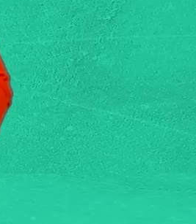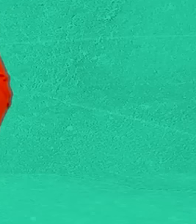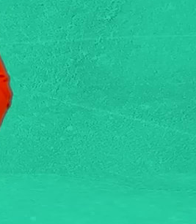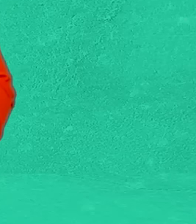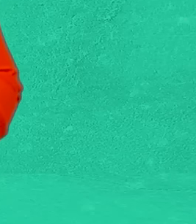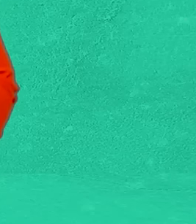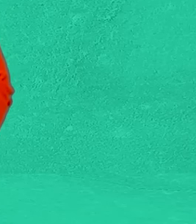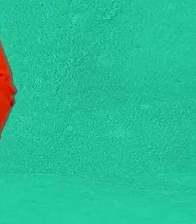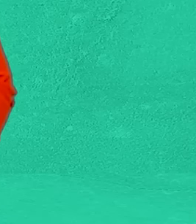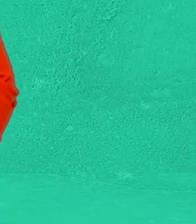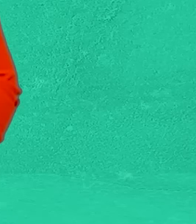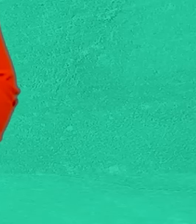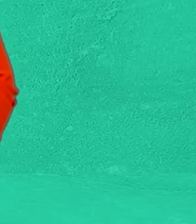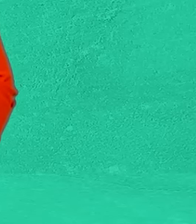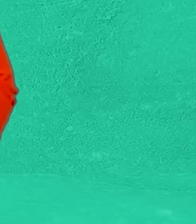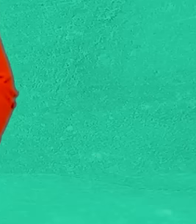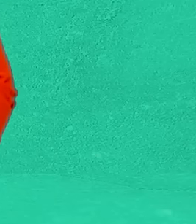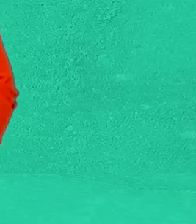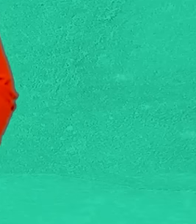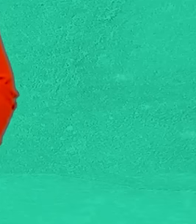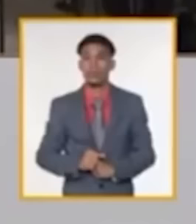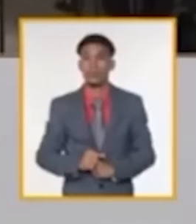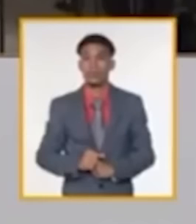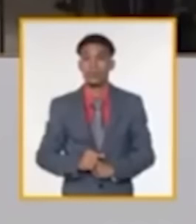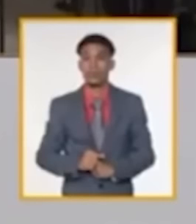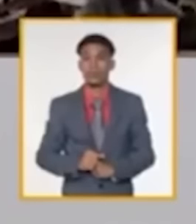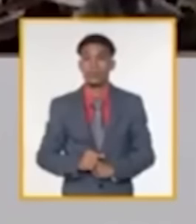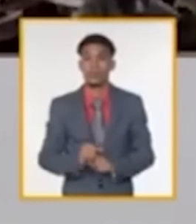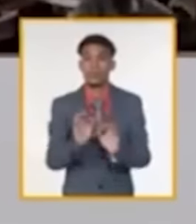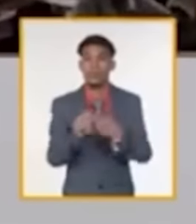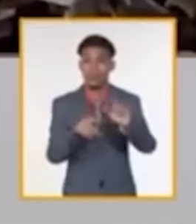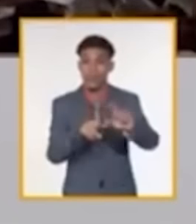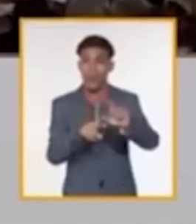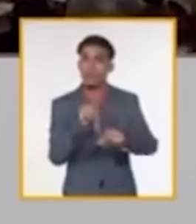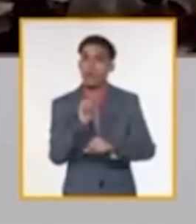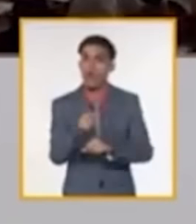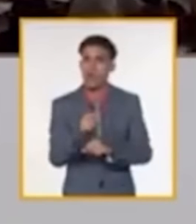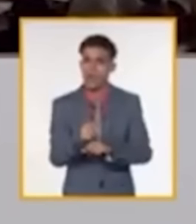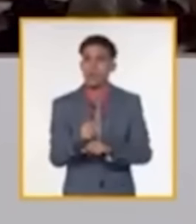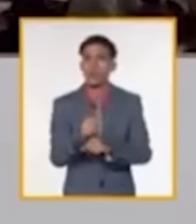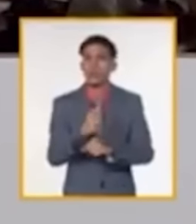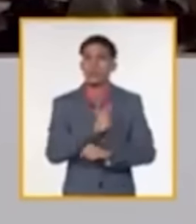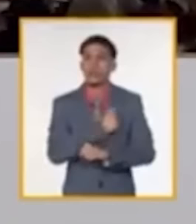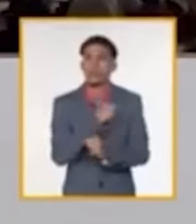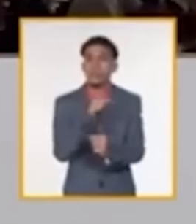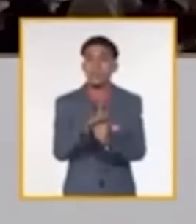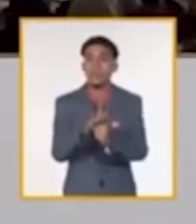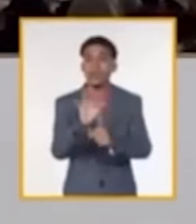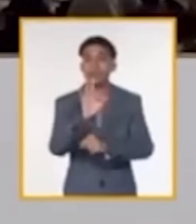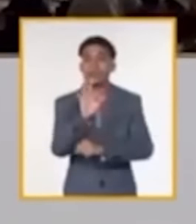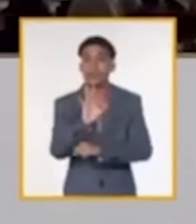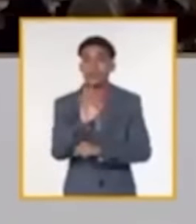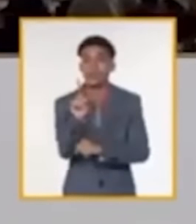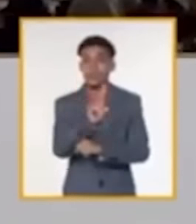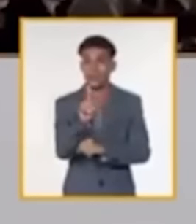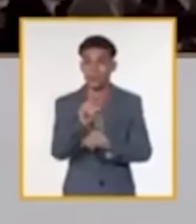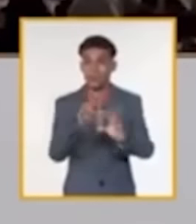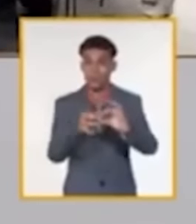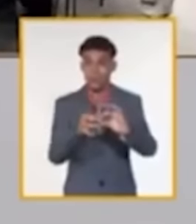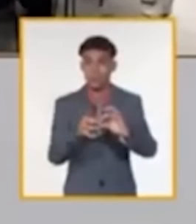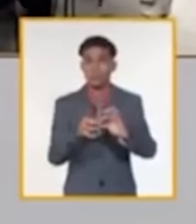Así se anunció en la capital la nueva etapa escolar. Y vamos a iniciar con los grados de octavo, onceno y segundo año de la